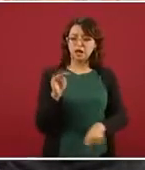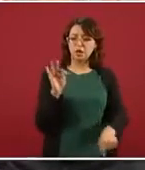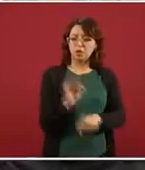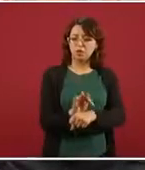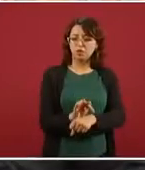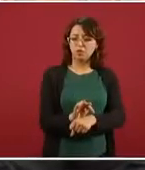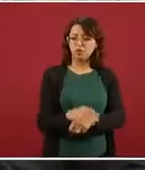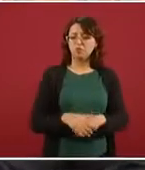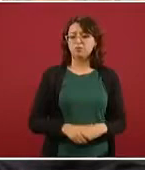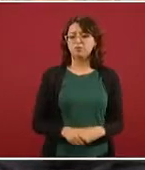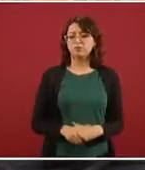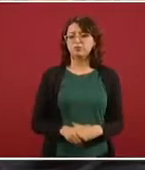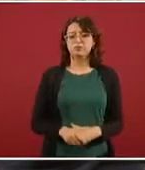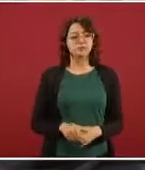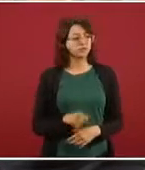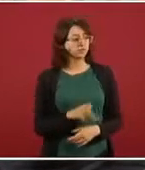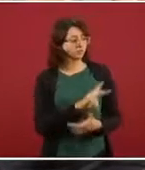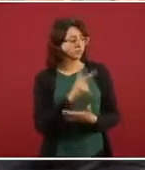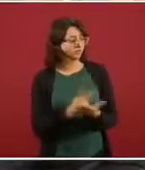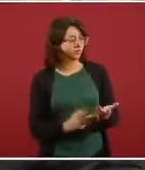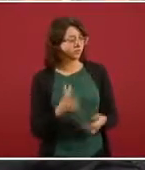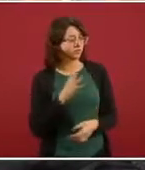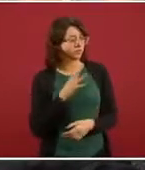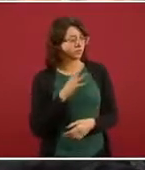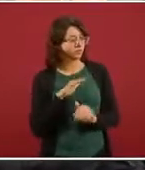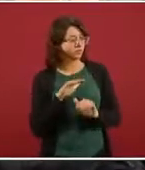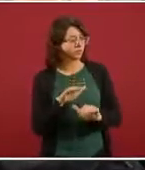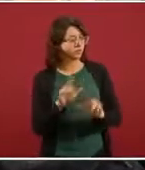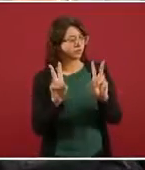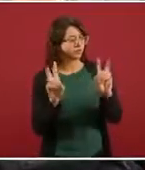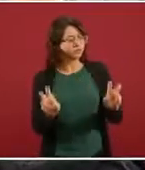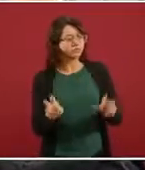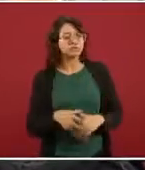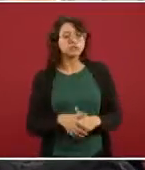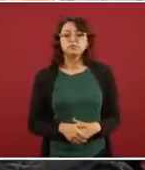¿Tienen algún programa en este sentido?